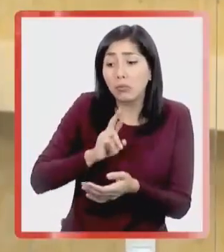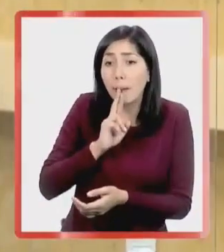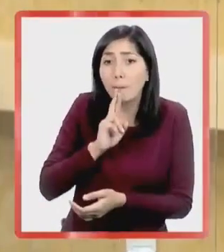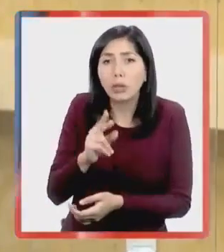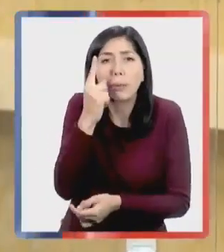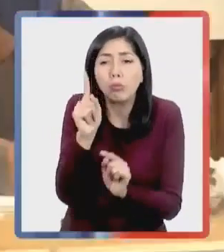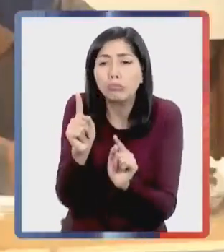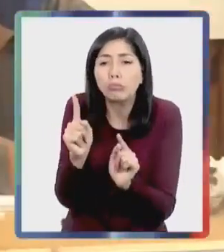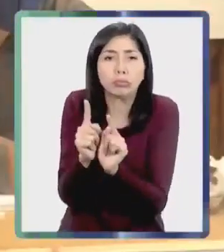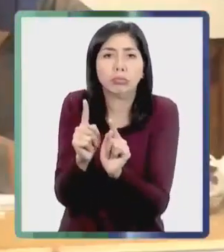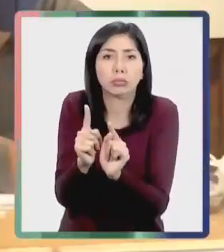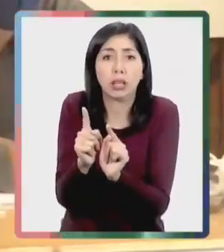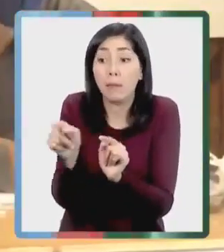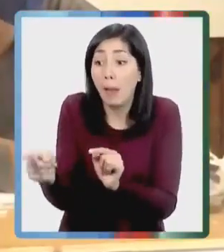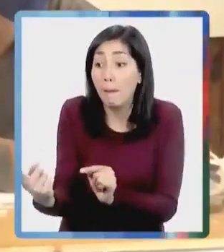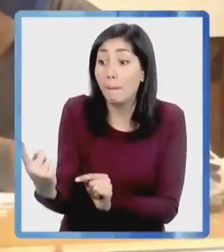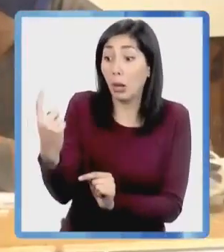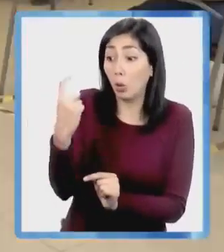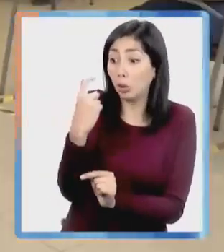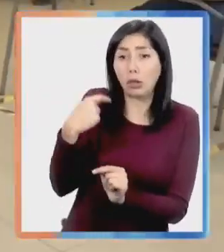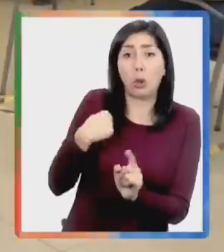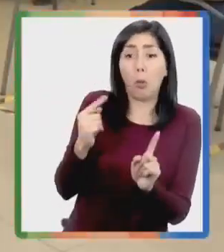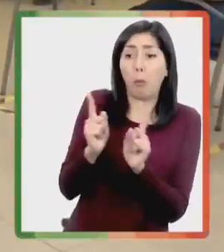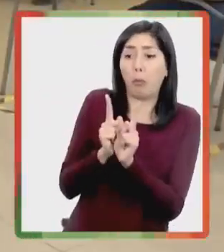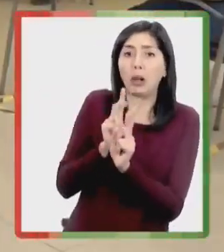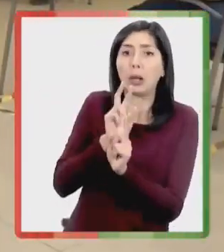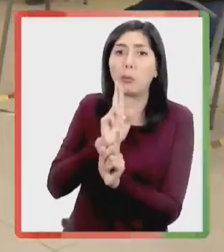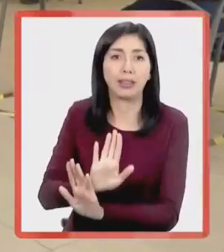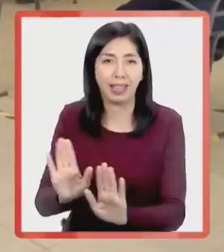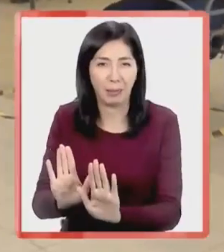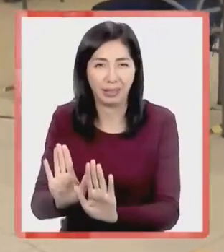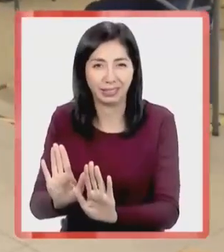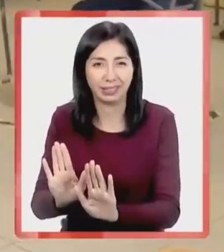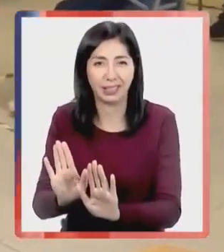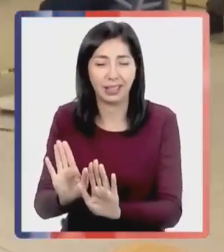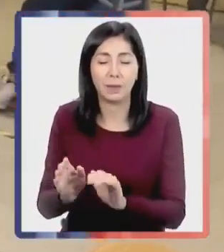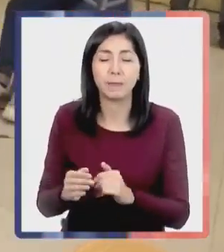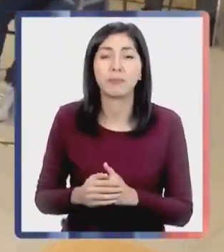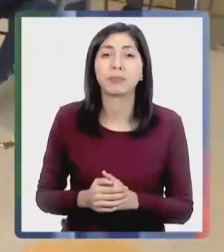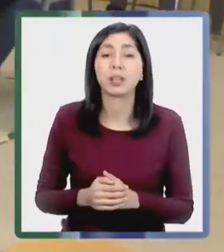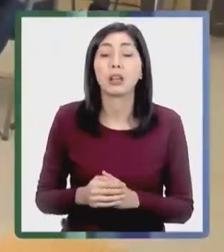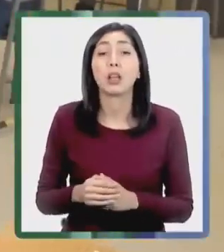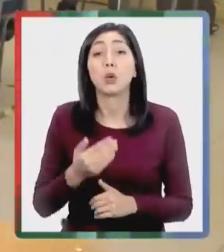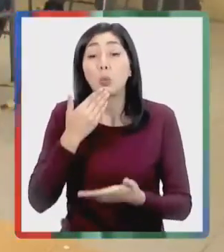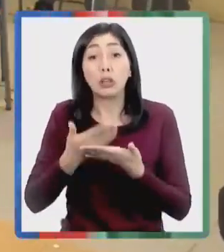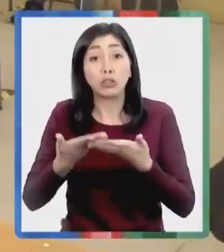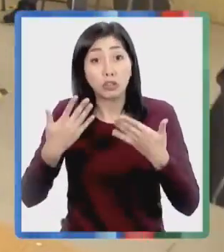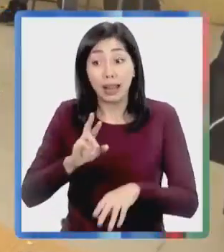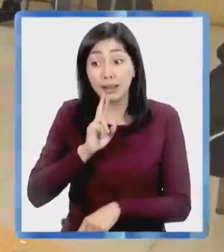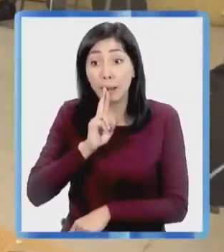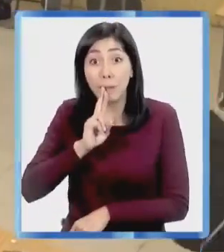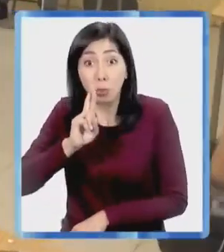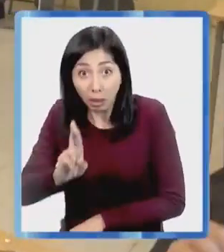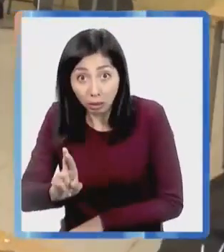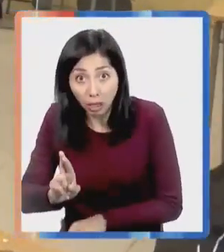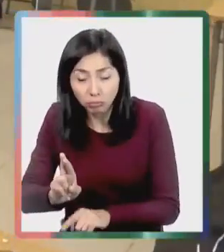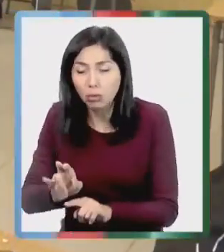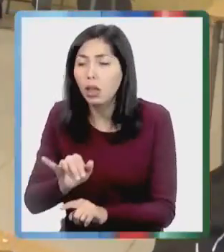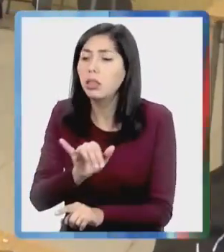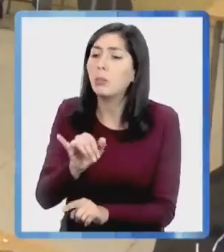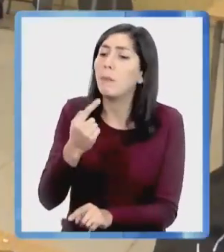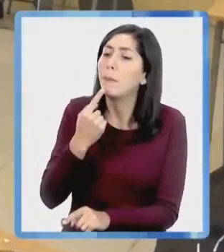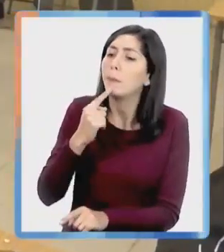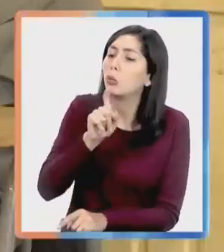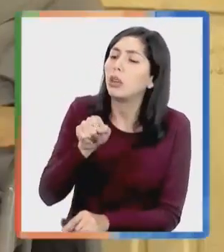acotada. Solo lo que el niño o la niña pregunta. Y también es una súper buena herramienta, después de que ya se contestó la pregunta, preguntar